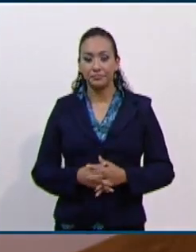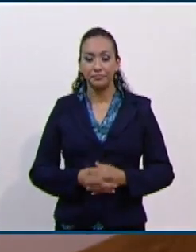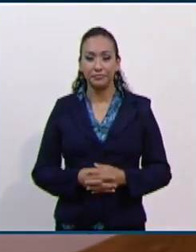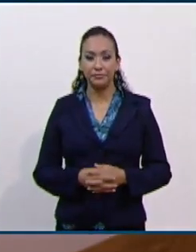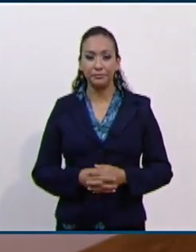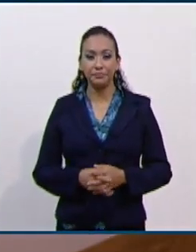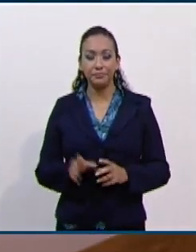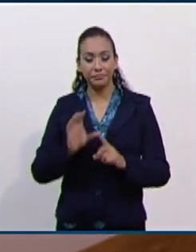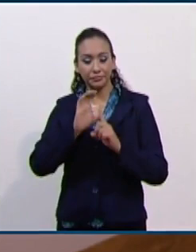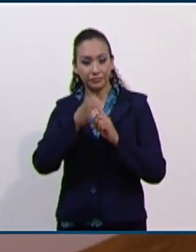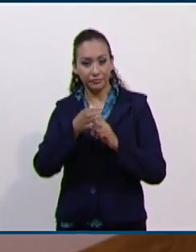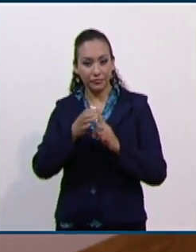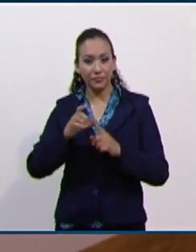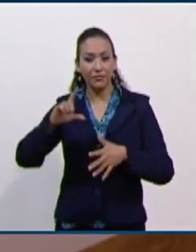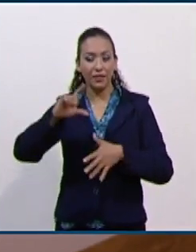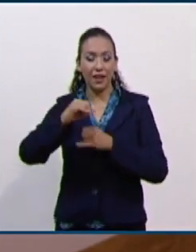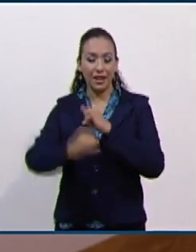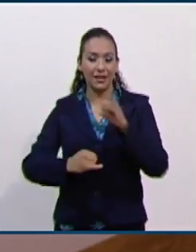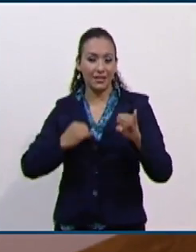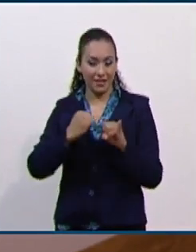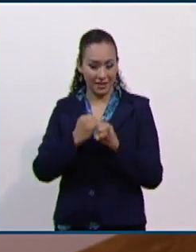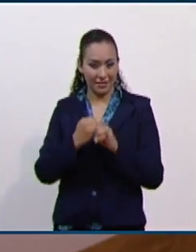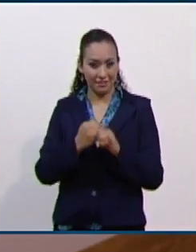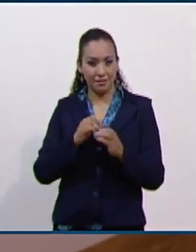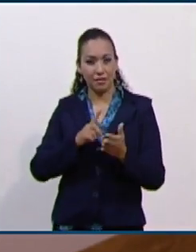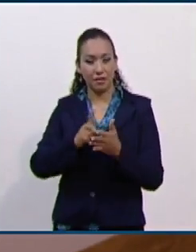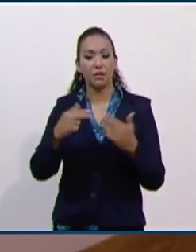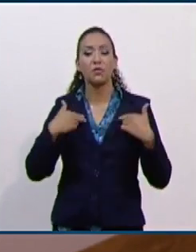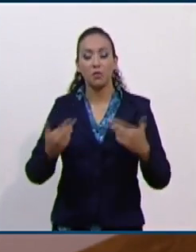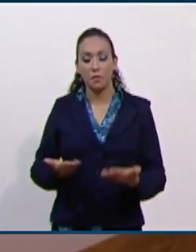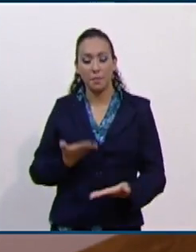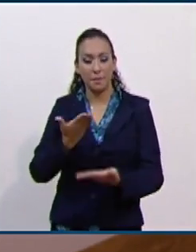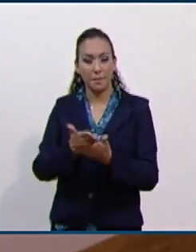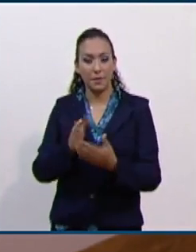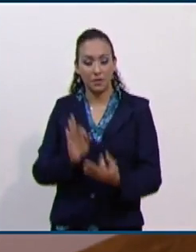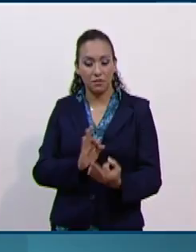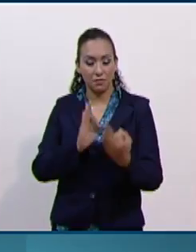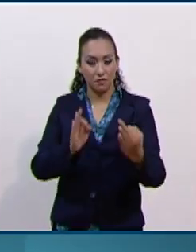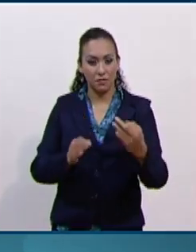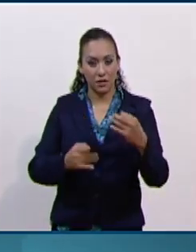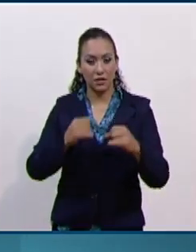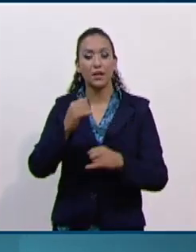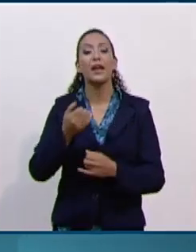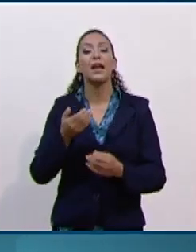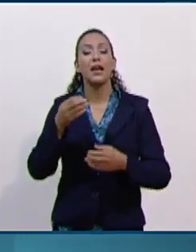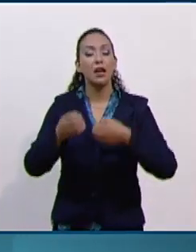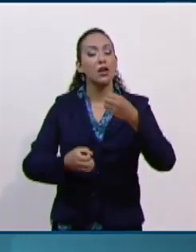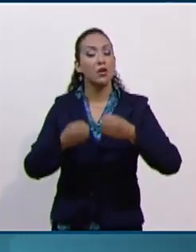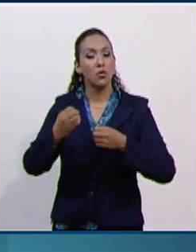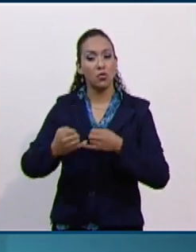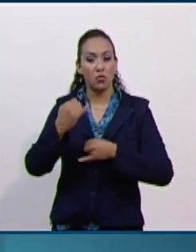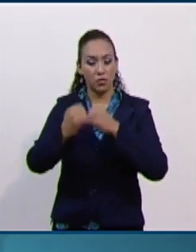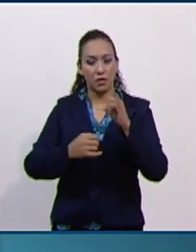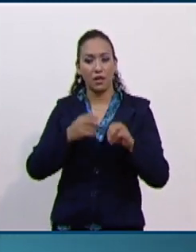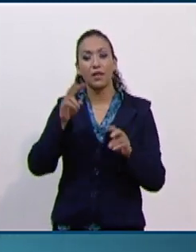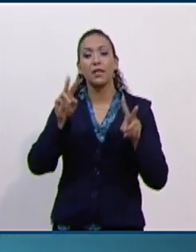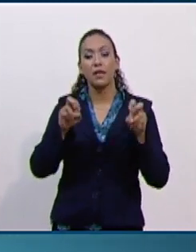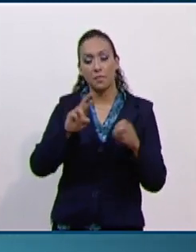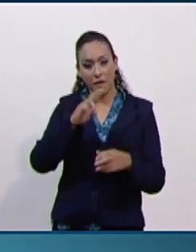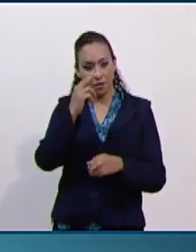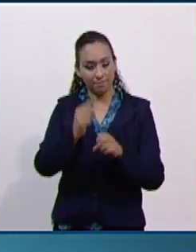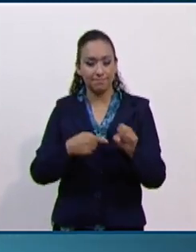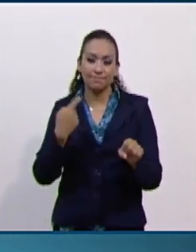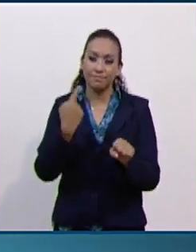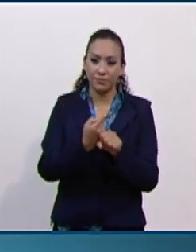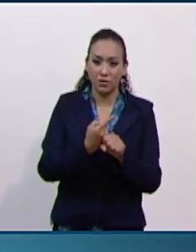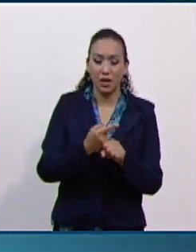Y la Comisión Interamericana de Derechos Humanos presentó ante la Corte Interamericana el caso por la desaparición, violencia sexual y posterior